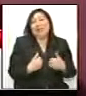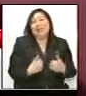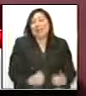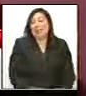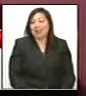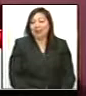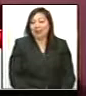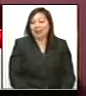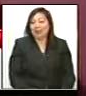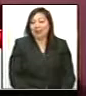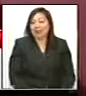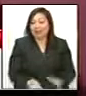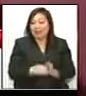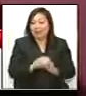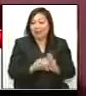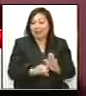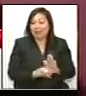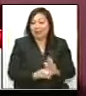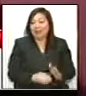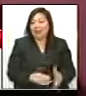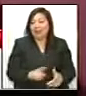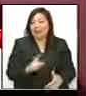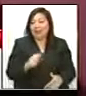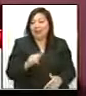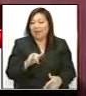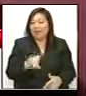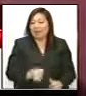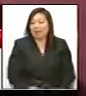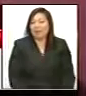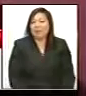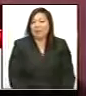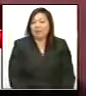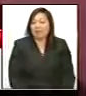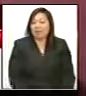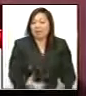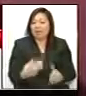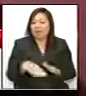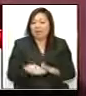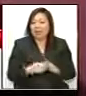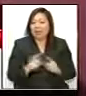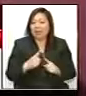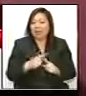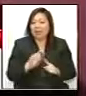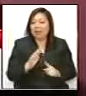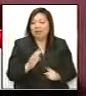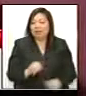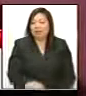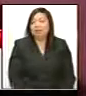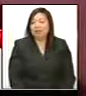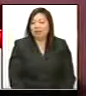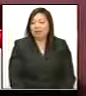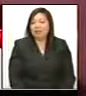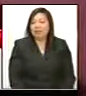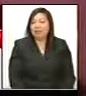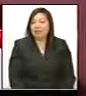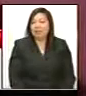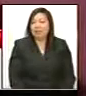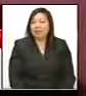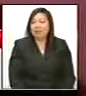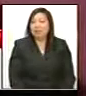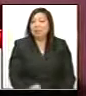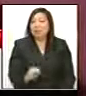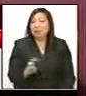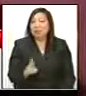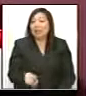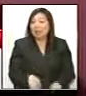congresista tiene constitución, ha tenido la bajata y todo, y sin embargo me dijo, quiero entrar en tuberculosis. ¡Qué bueno! La congresista Milagro